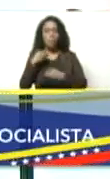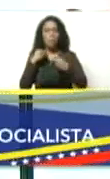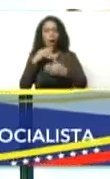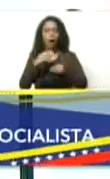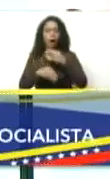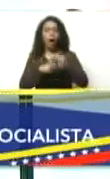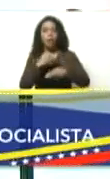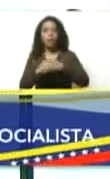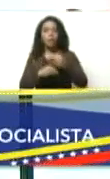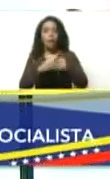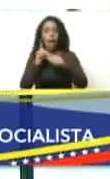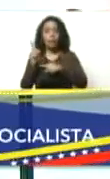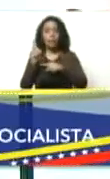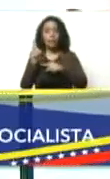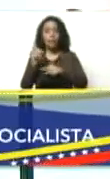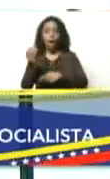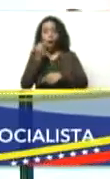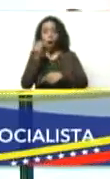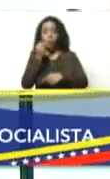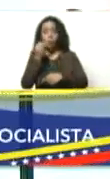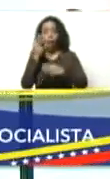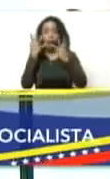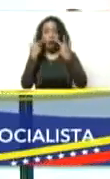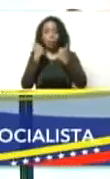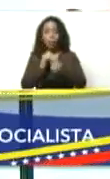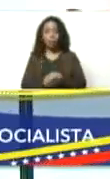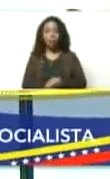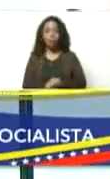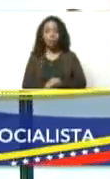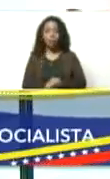garantizar esa proteína animal